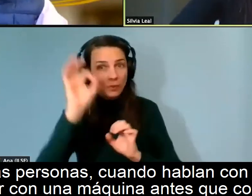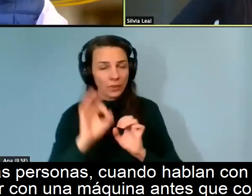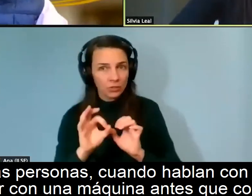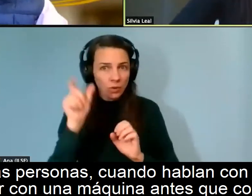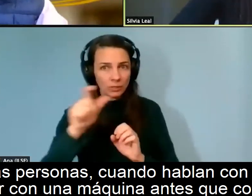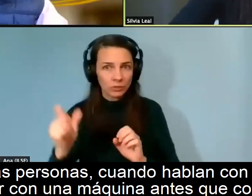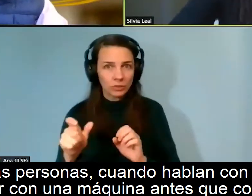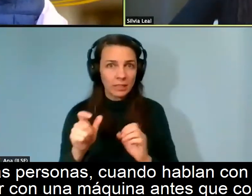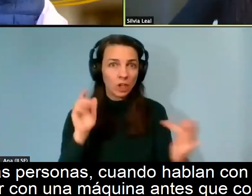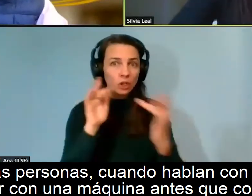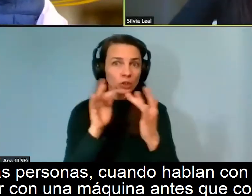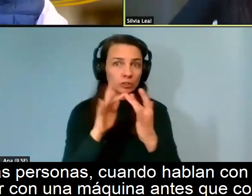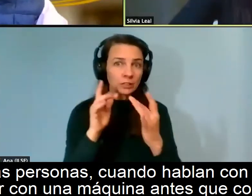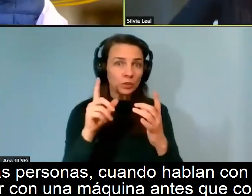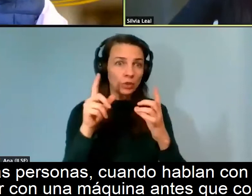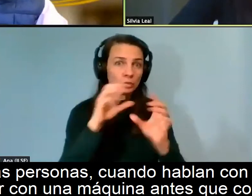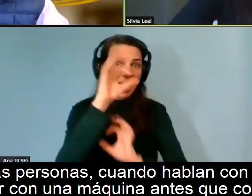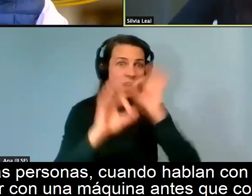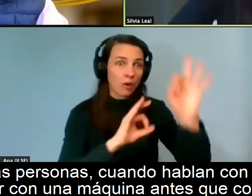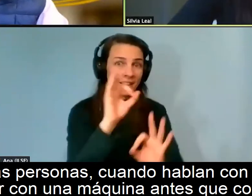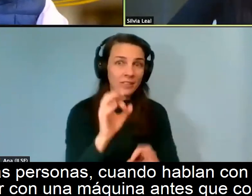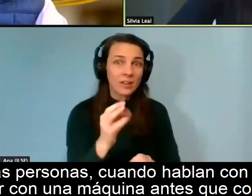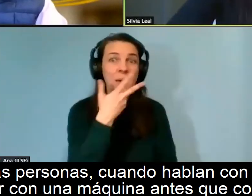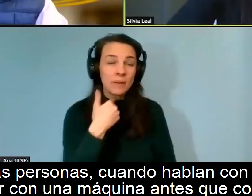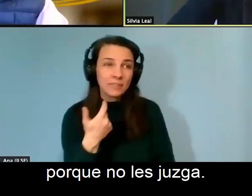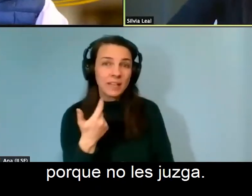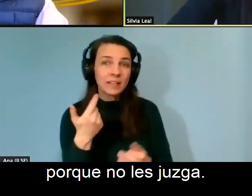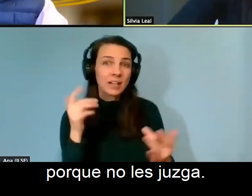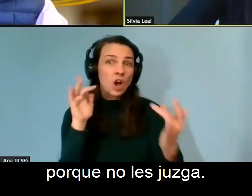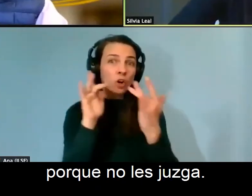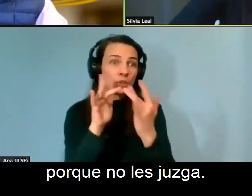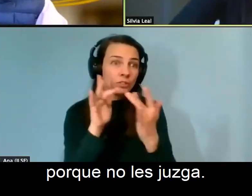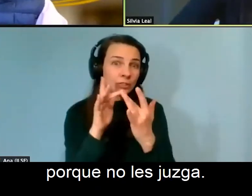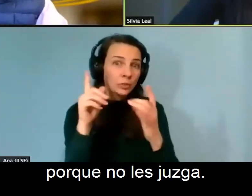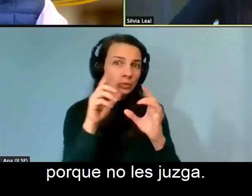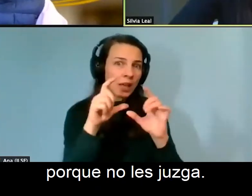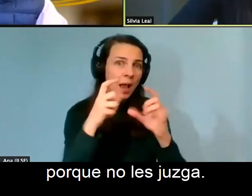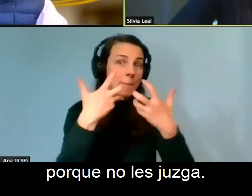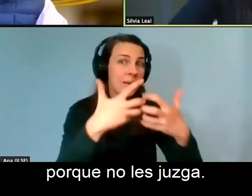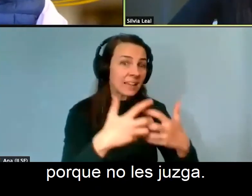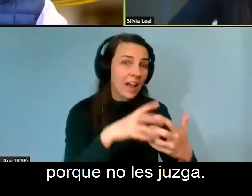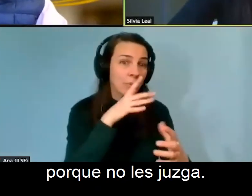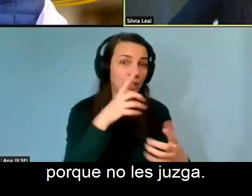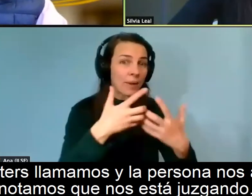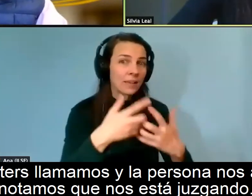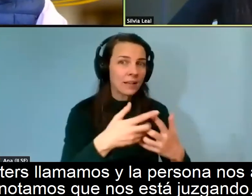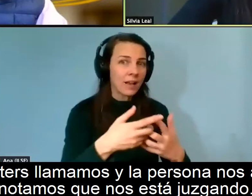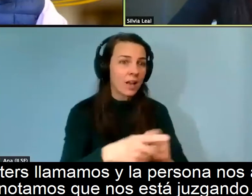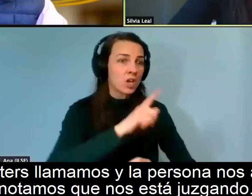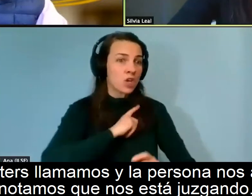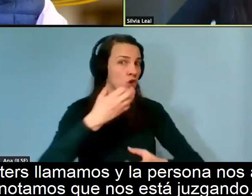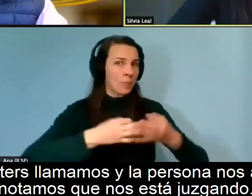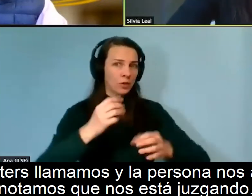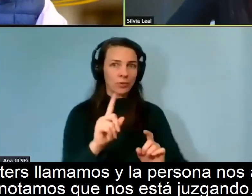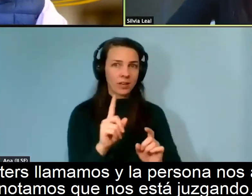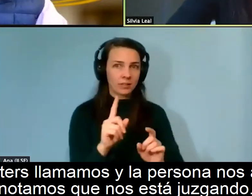organización, prefieren hablar antes con una máquina que con una persona, porque no les juzgan. Uh-huh. Entonces, claro, ¿qué es lo que pasa? Que también